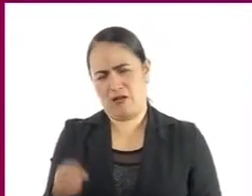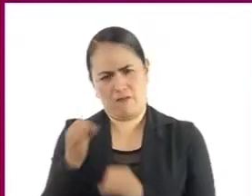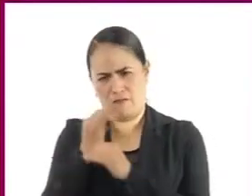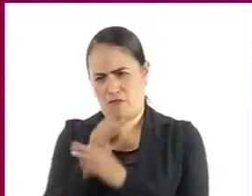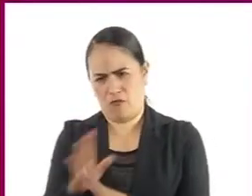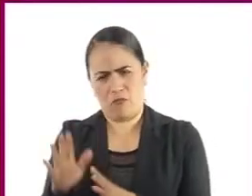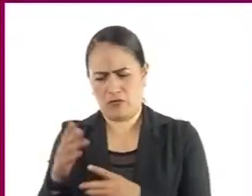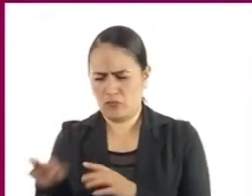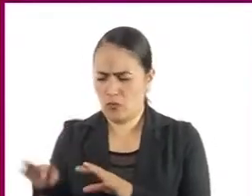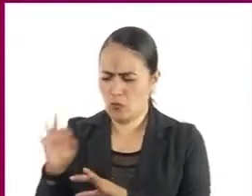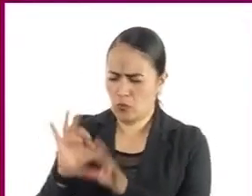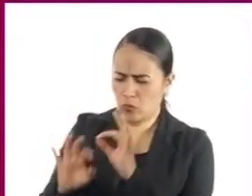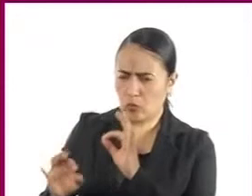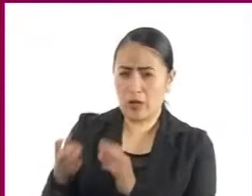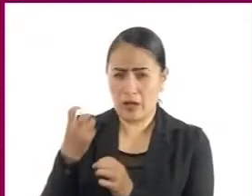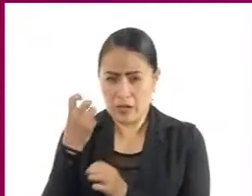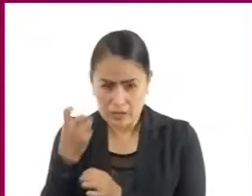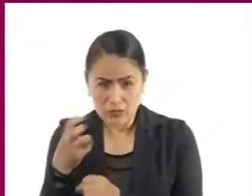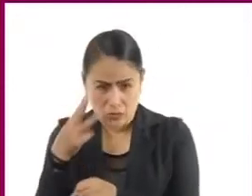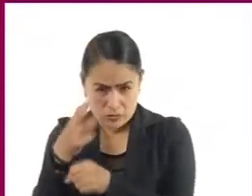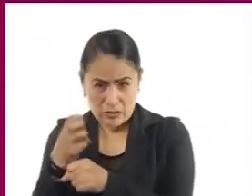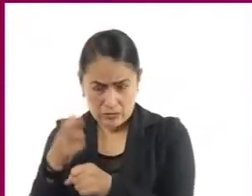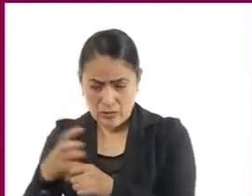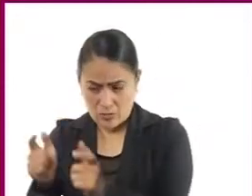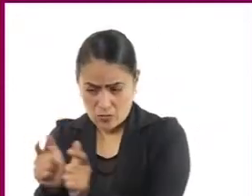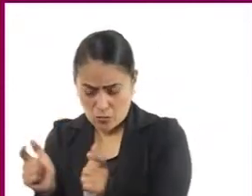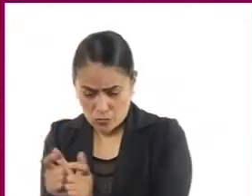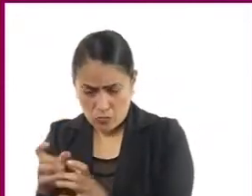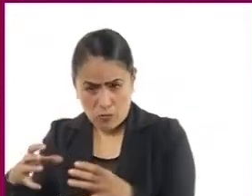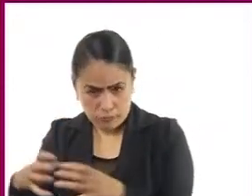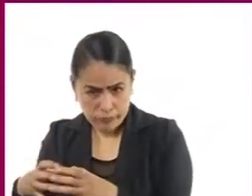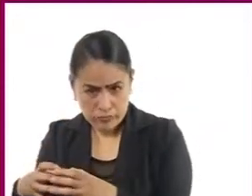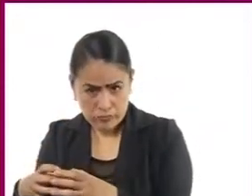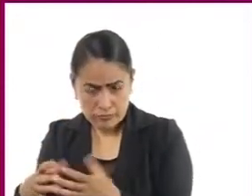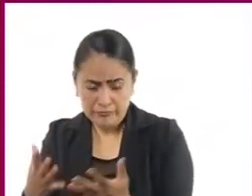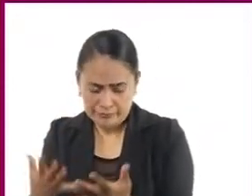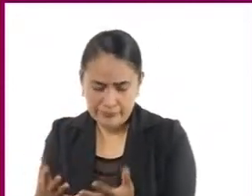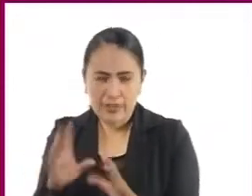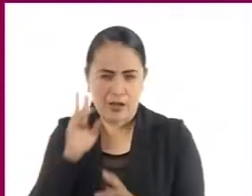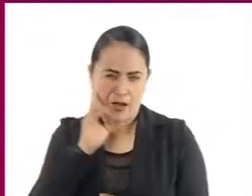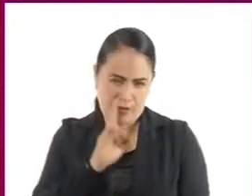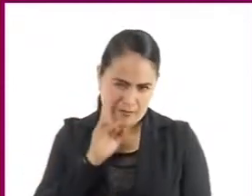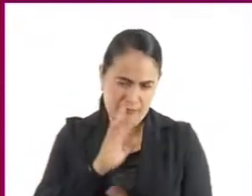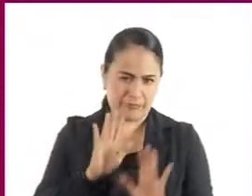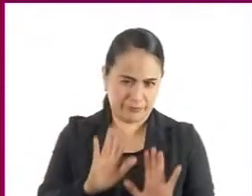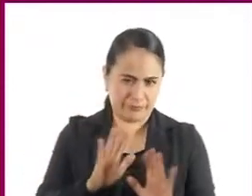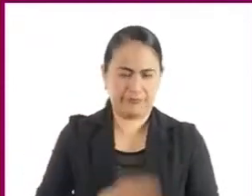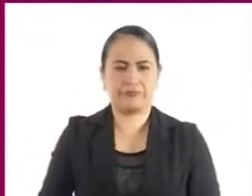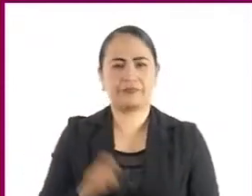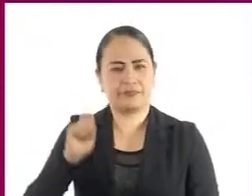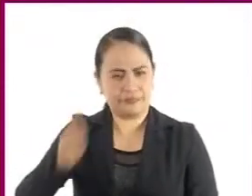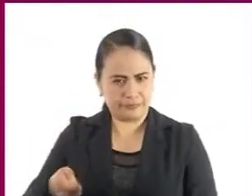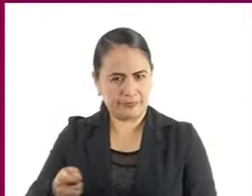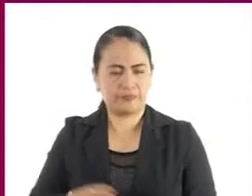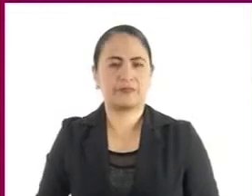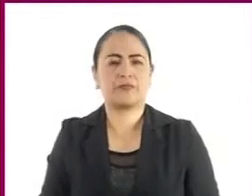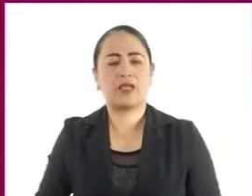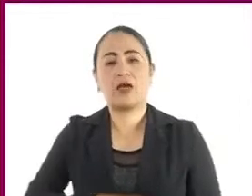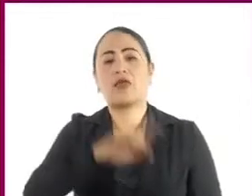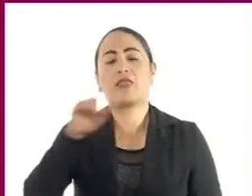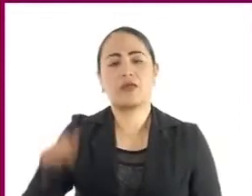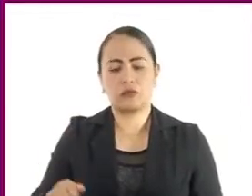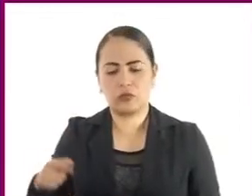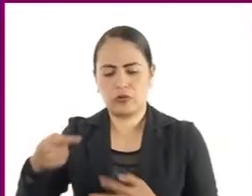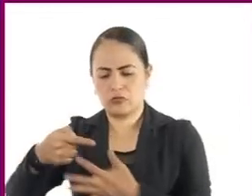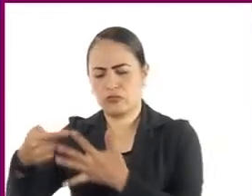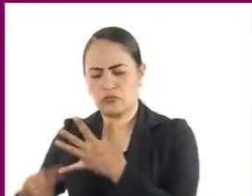referencias, podría ser una fuente de información terciaria. Vayamos a ver qué es y qué otros aspectos la